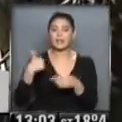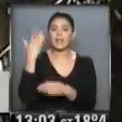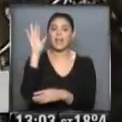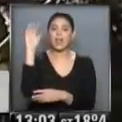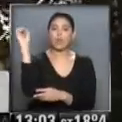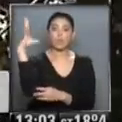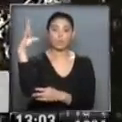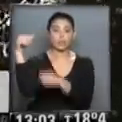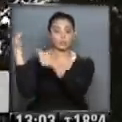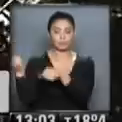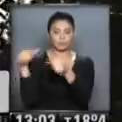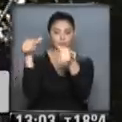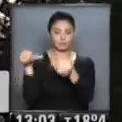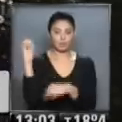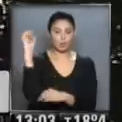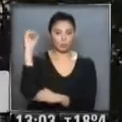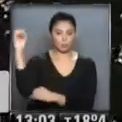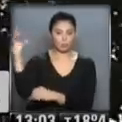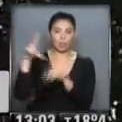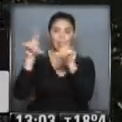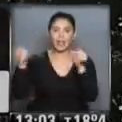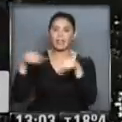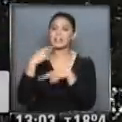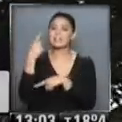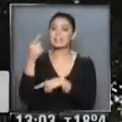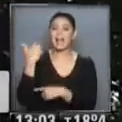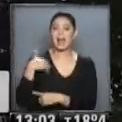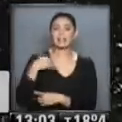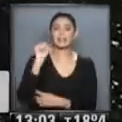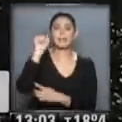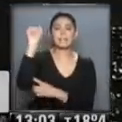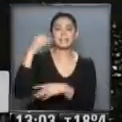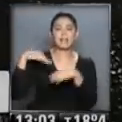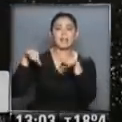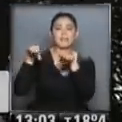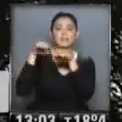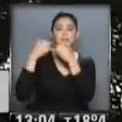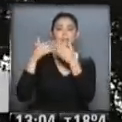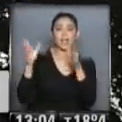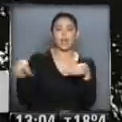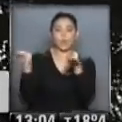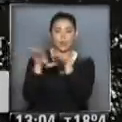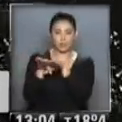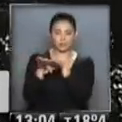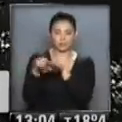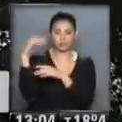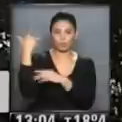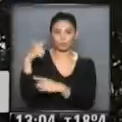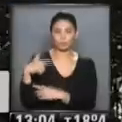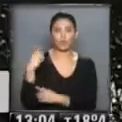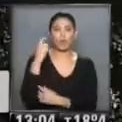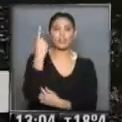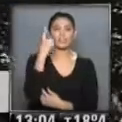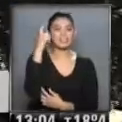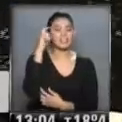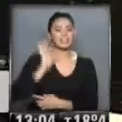de las luminarias de alumbrado público, con esta frase: Argentina, patria, libertad, igualdad, una década ganada, construyendo